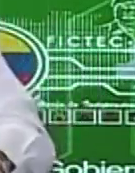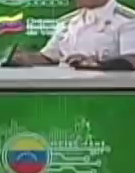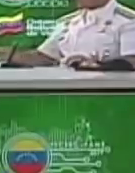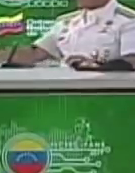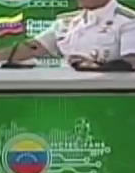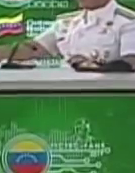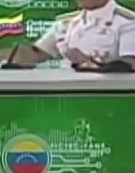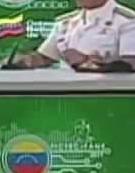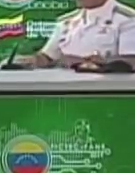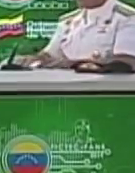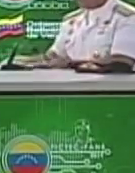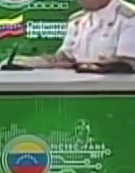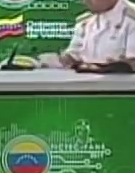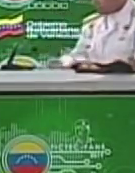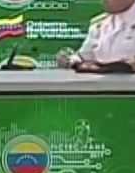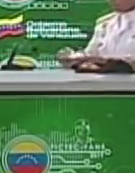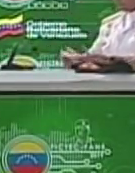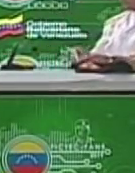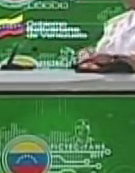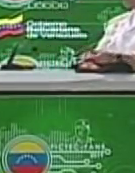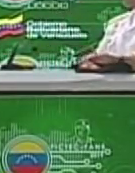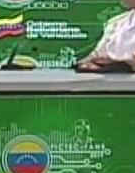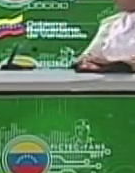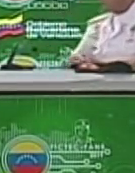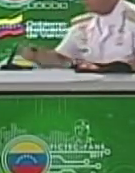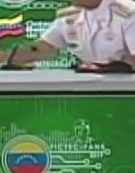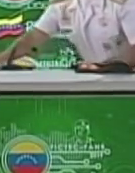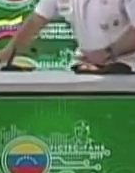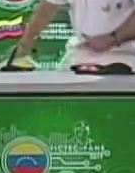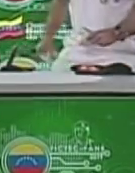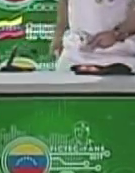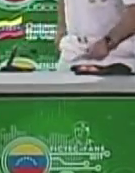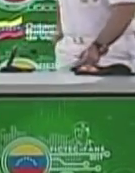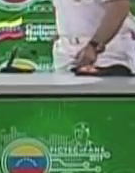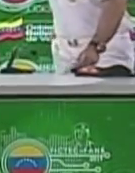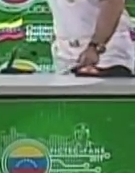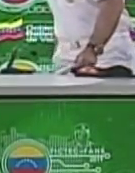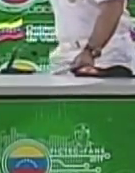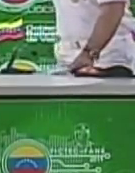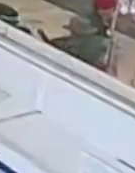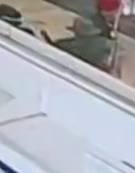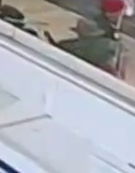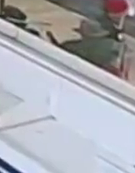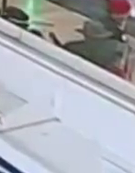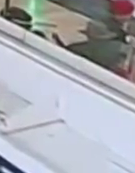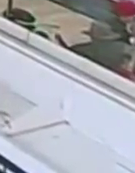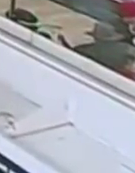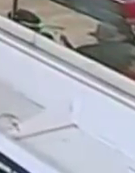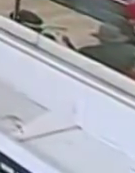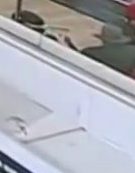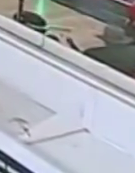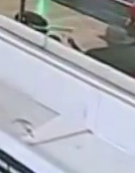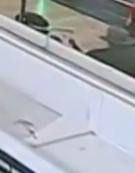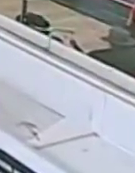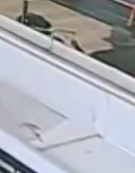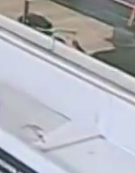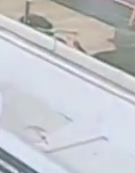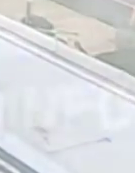Venezuela! Buenas tardes, Venezuela. Que Dios bendiga nuestra patria. Gracias. Amén. Gracias.